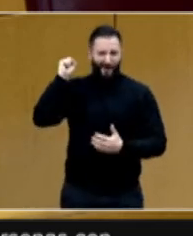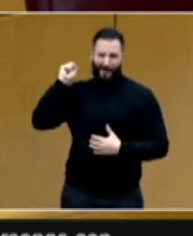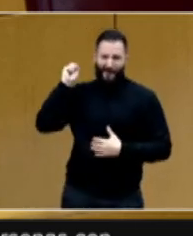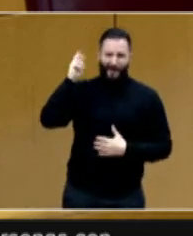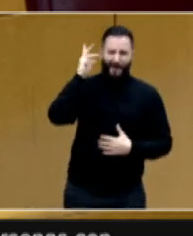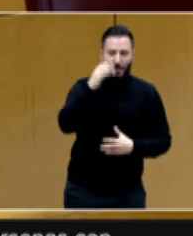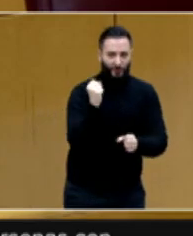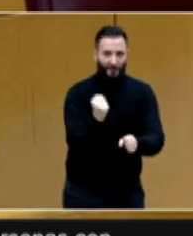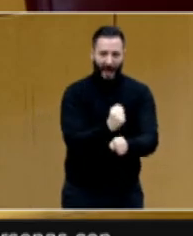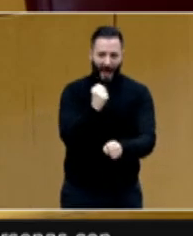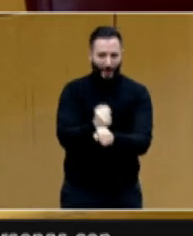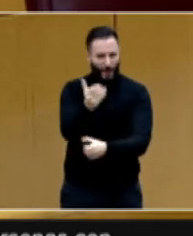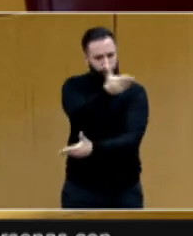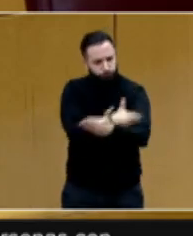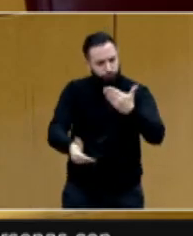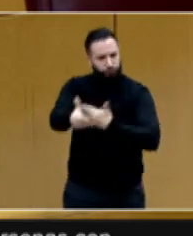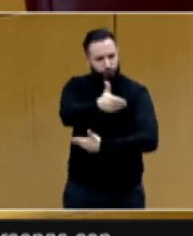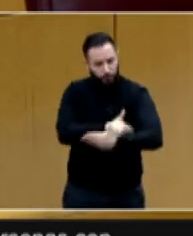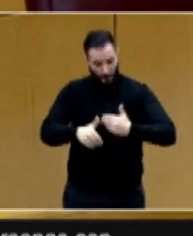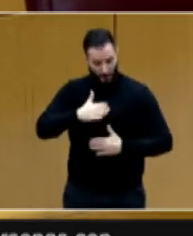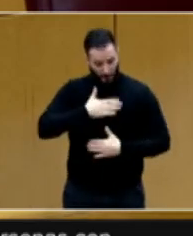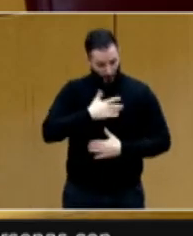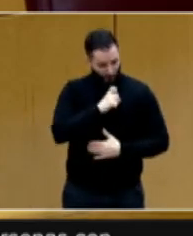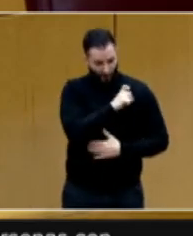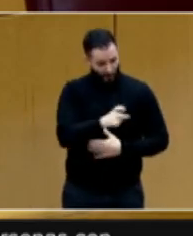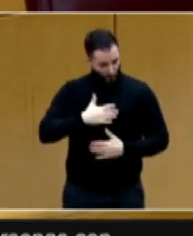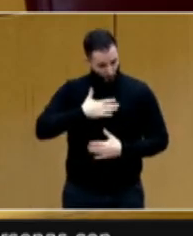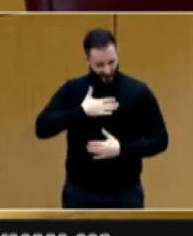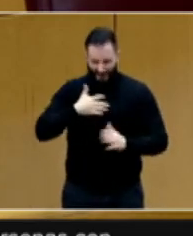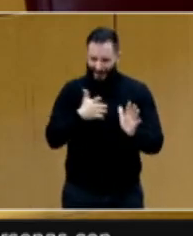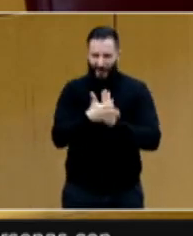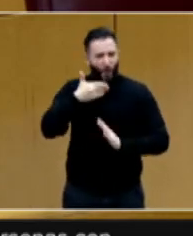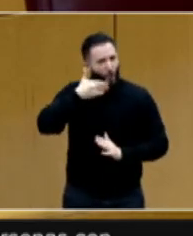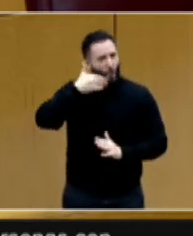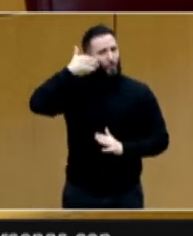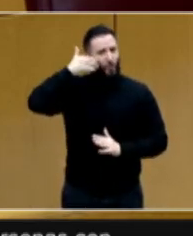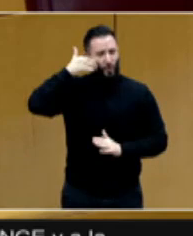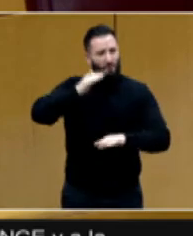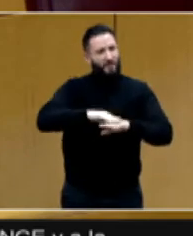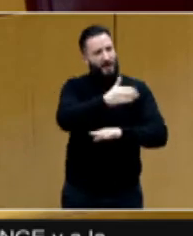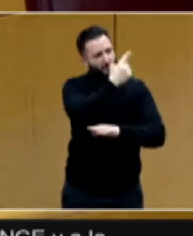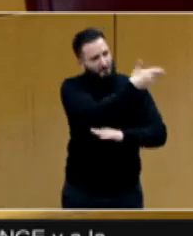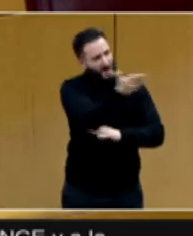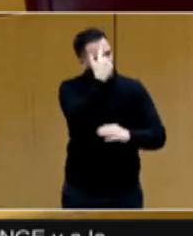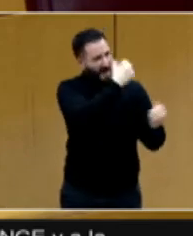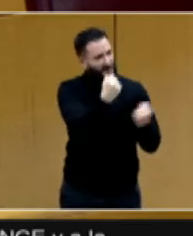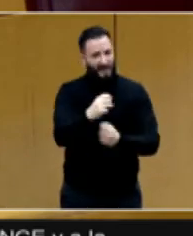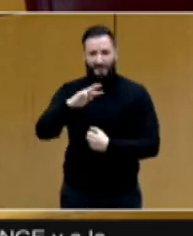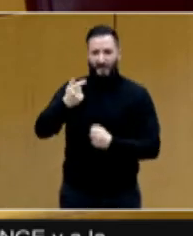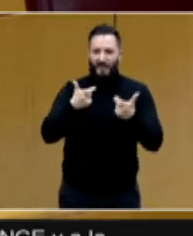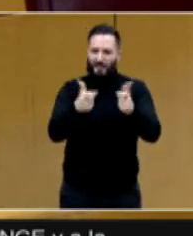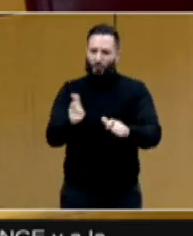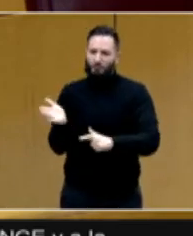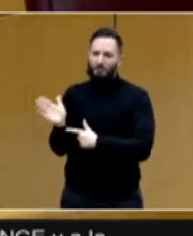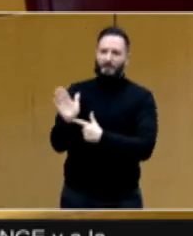codo con codo y para nuestra fundación Es un honor y un orgullo poder representar a las entidades del Tercer sector que trabajamos con